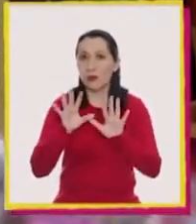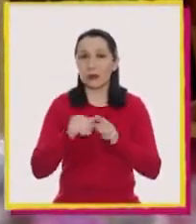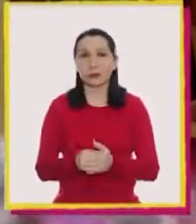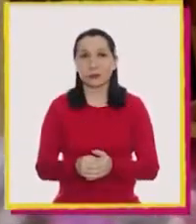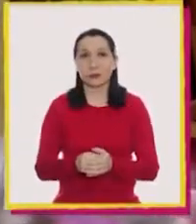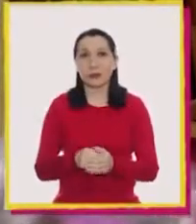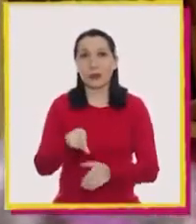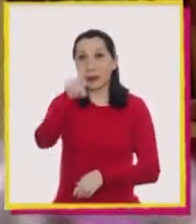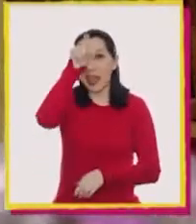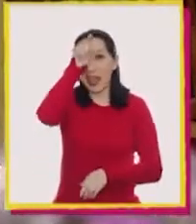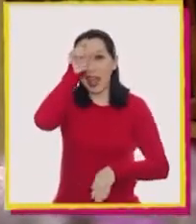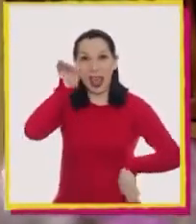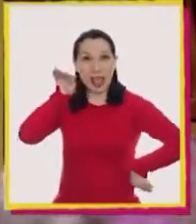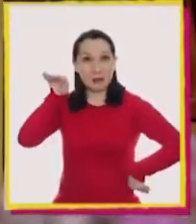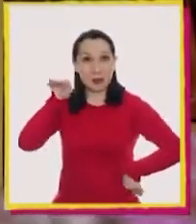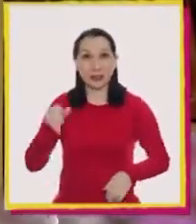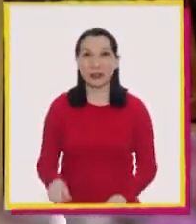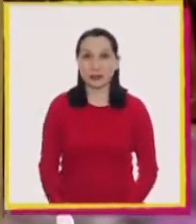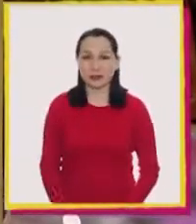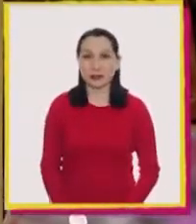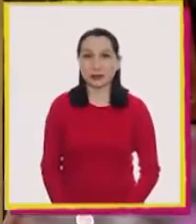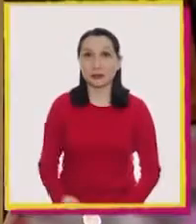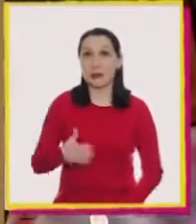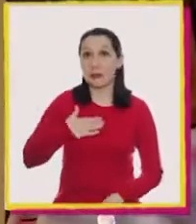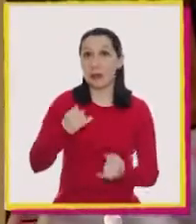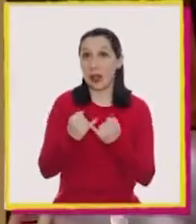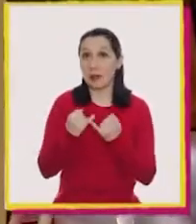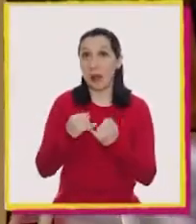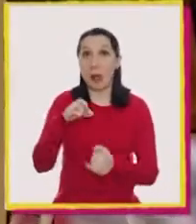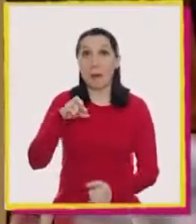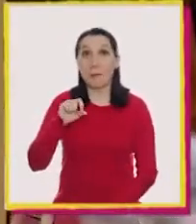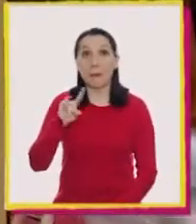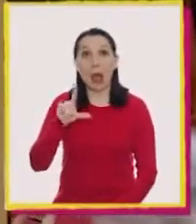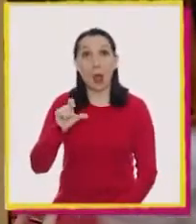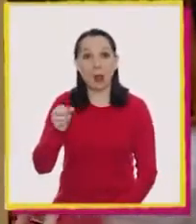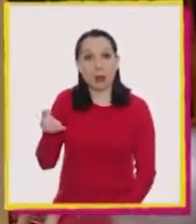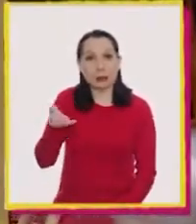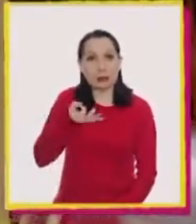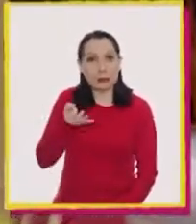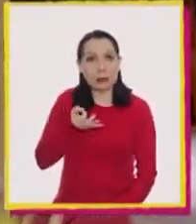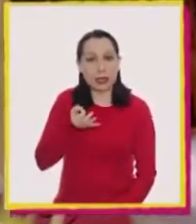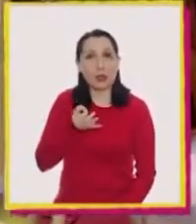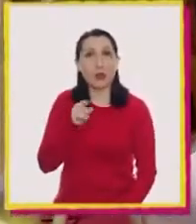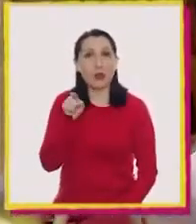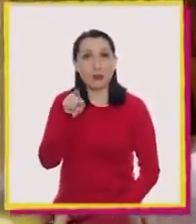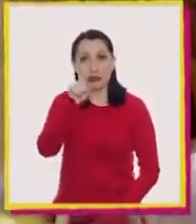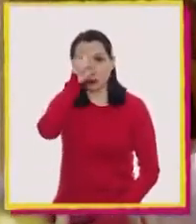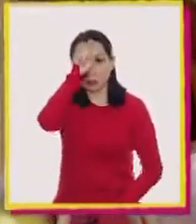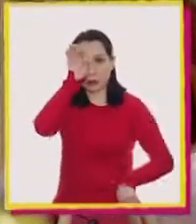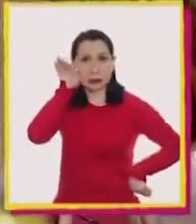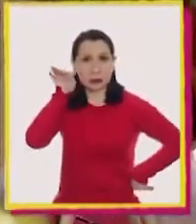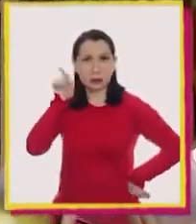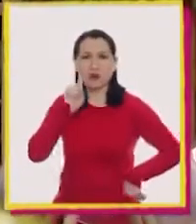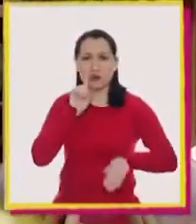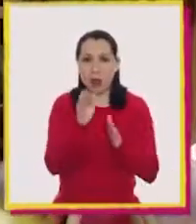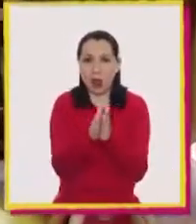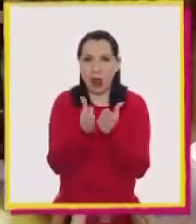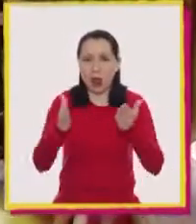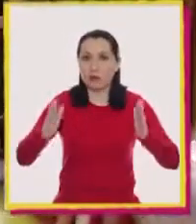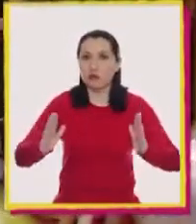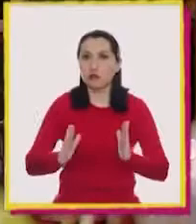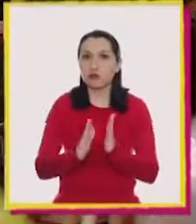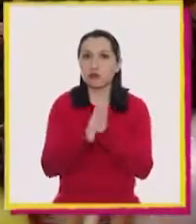maravilloso, los egipcios. Mi amiga Paula me contó que ellos tenían un libro